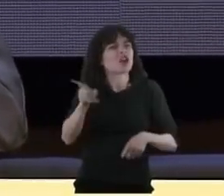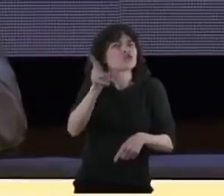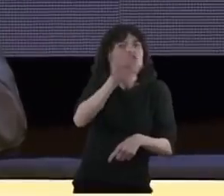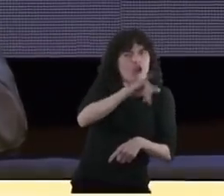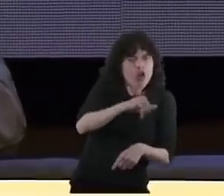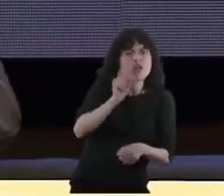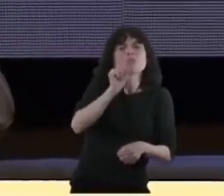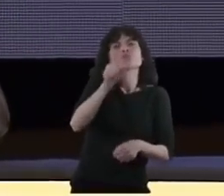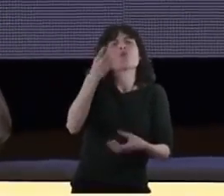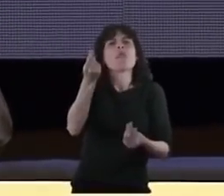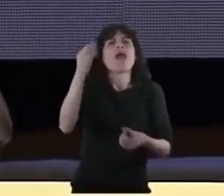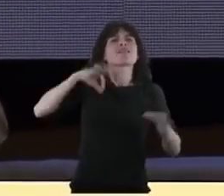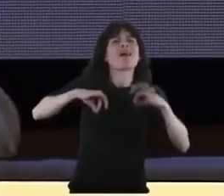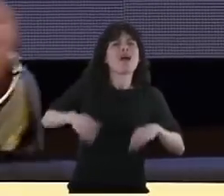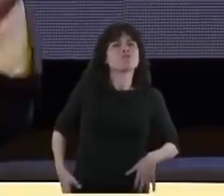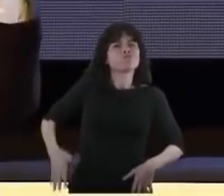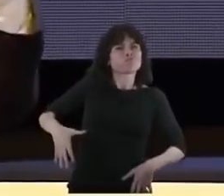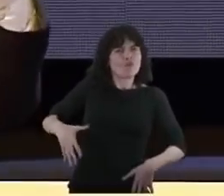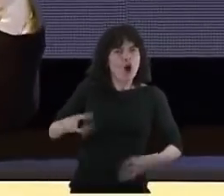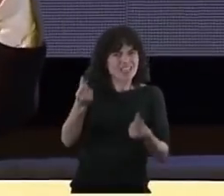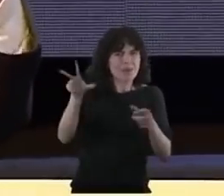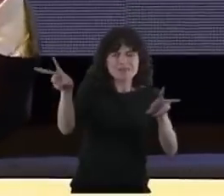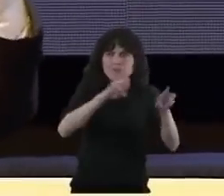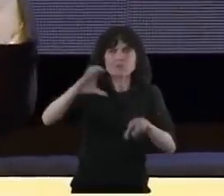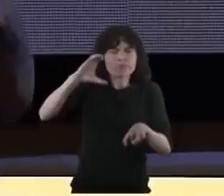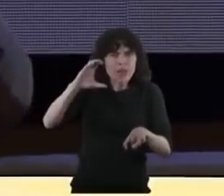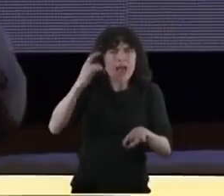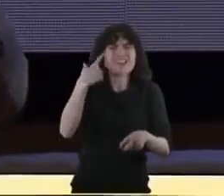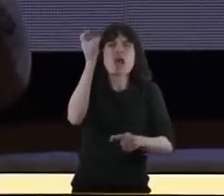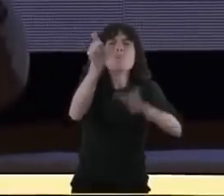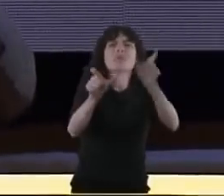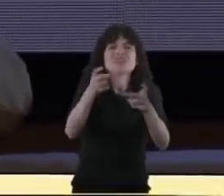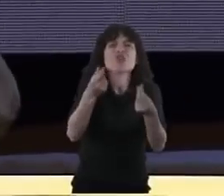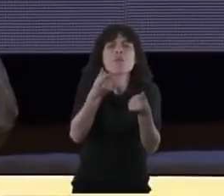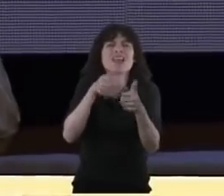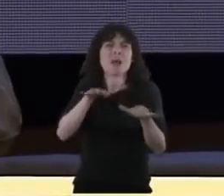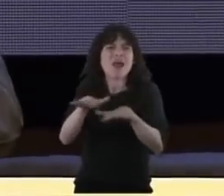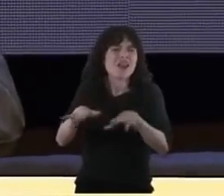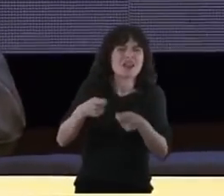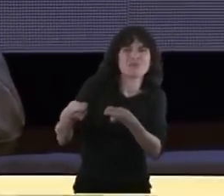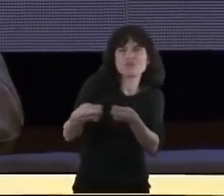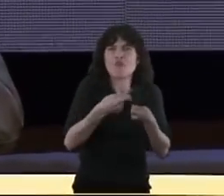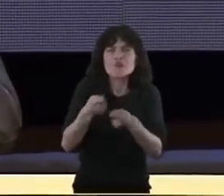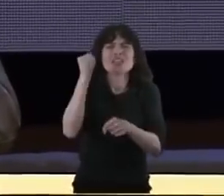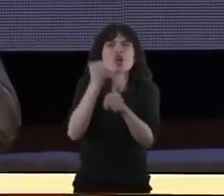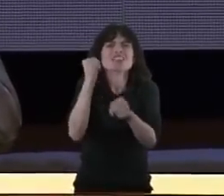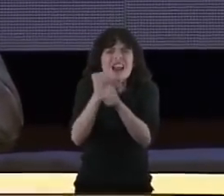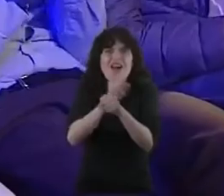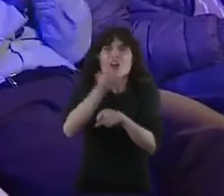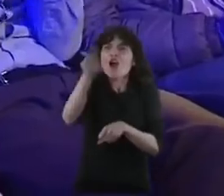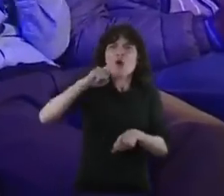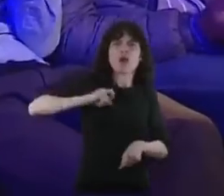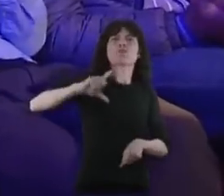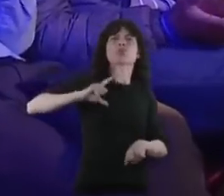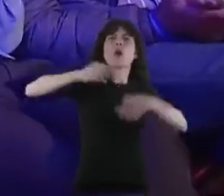los argentinos sea cada día más fuerte, para que cada vez haya más bolsillo, más dinero en el bolsillo de los que trabajan.